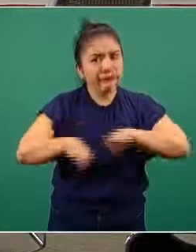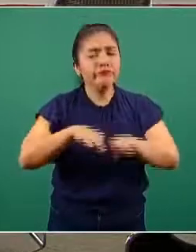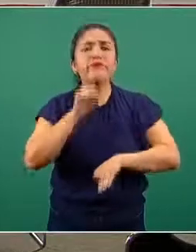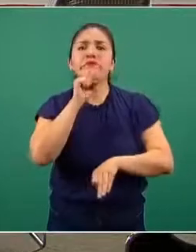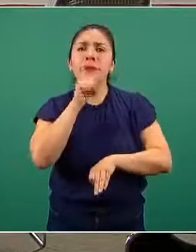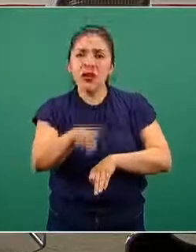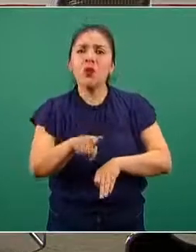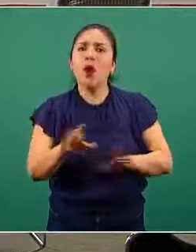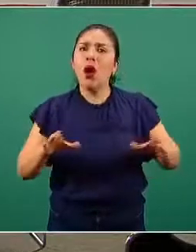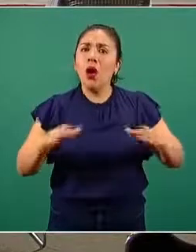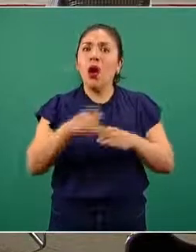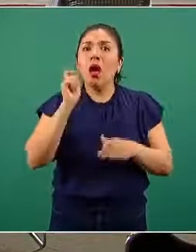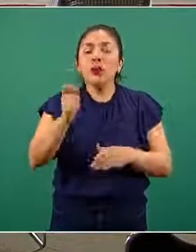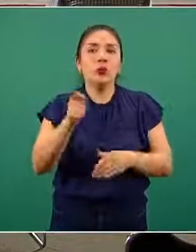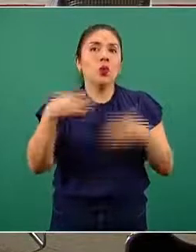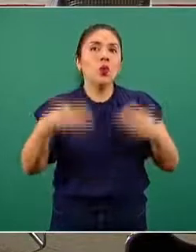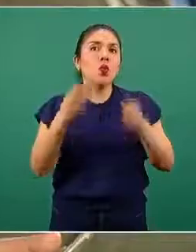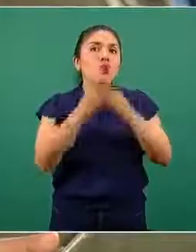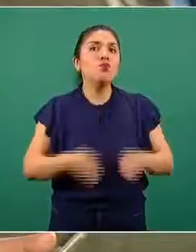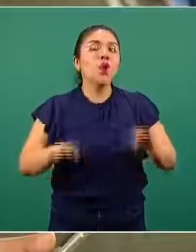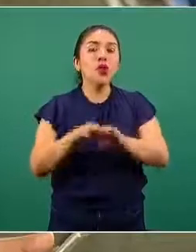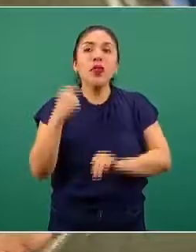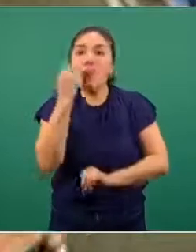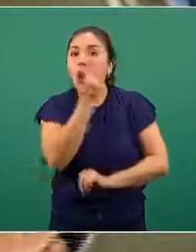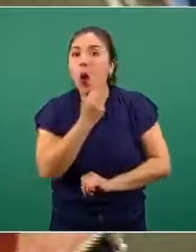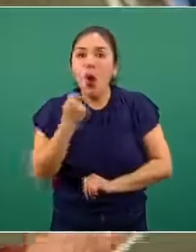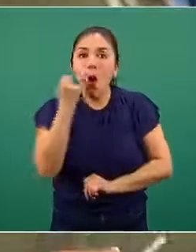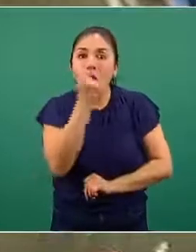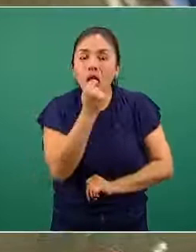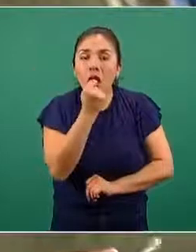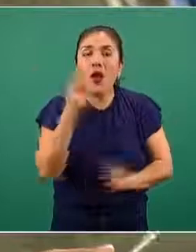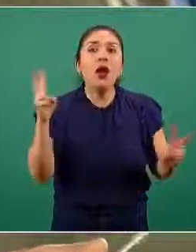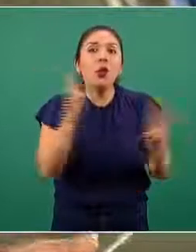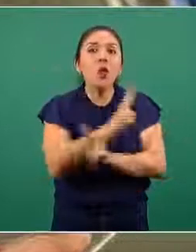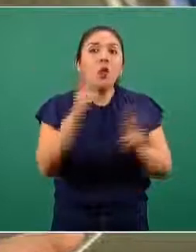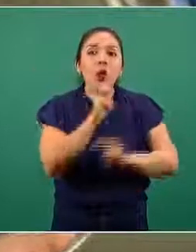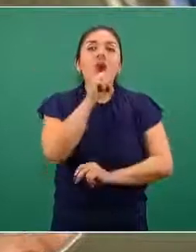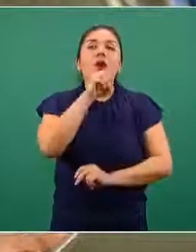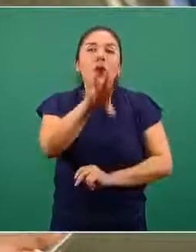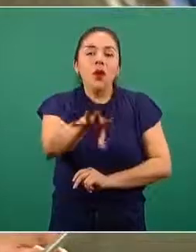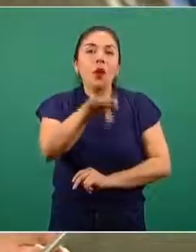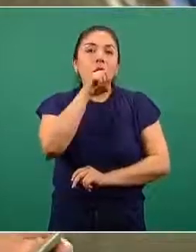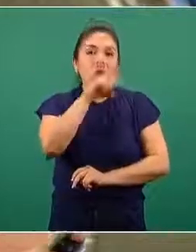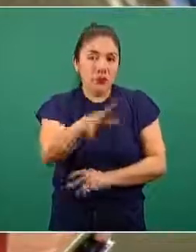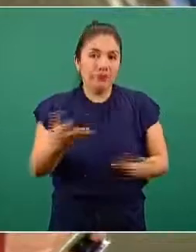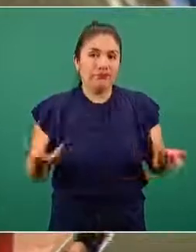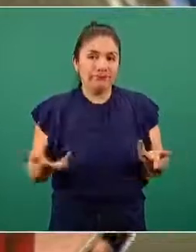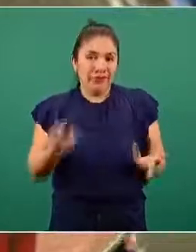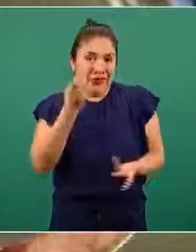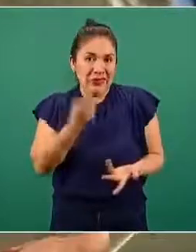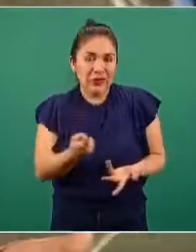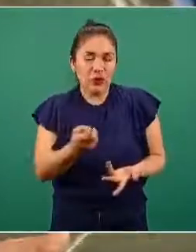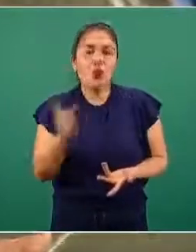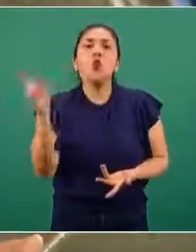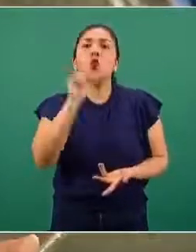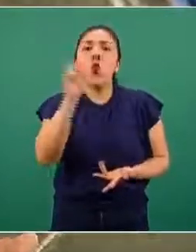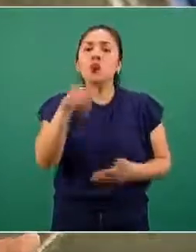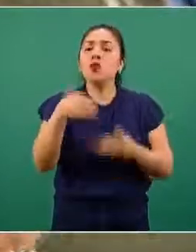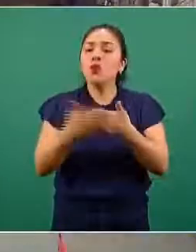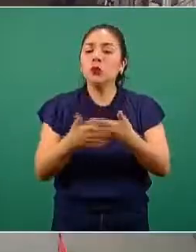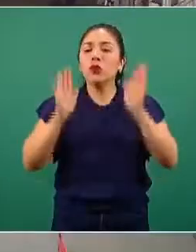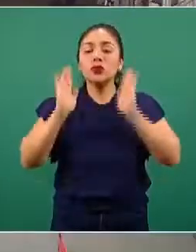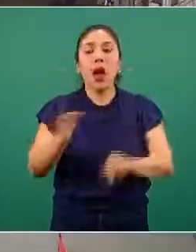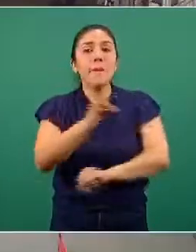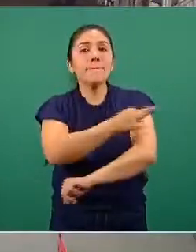con un área muy delicada que es la boca, lo que son el respiro, y vaya, ¿cuándo se les va a contemplar